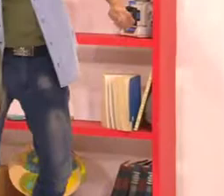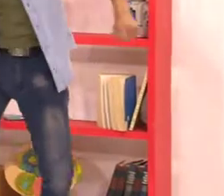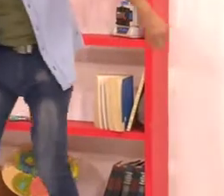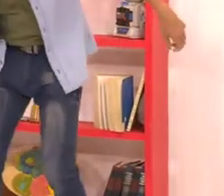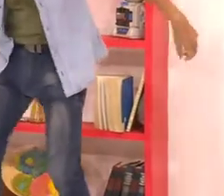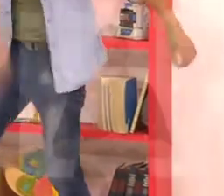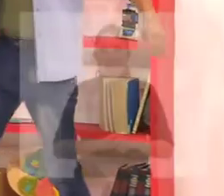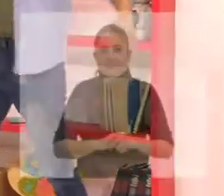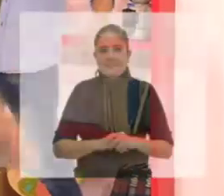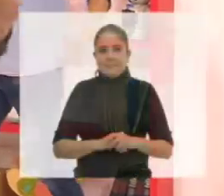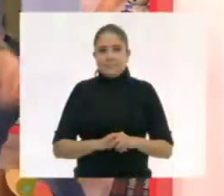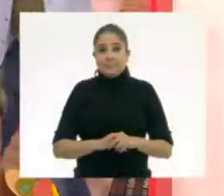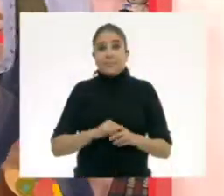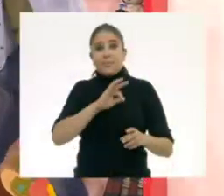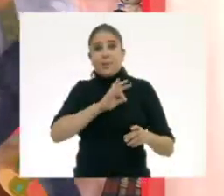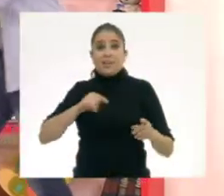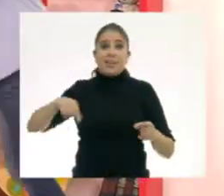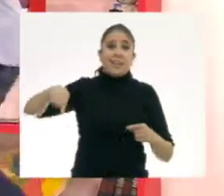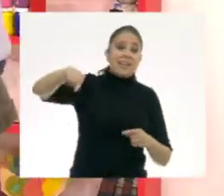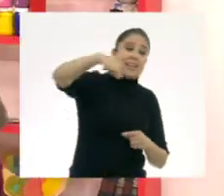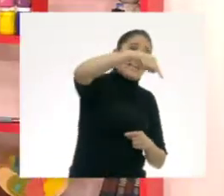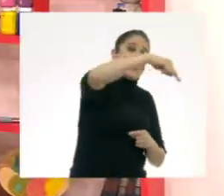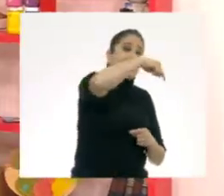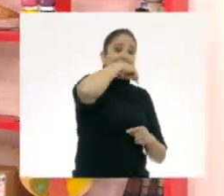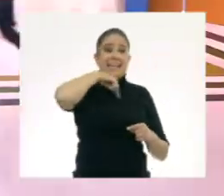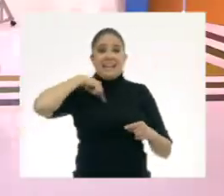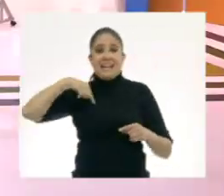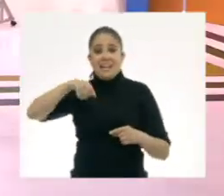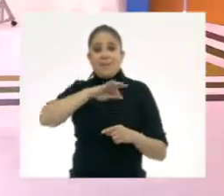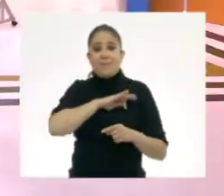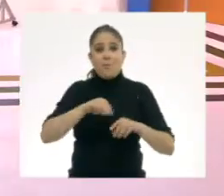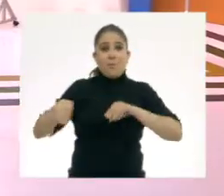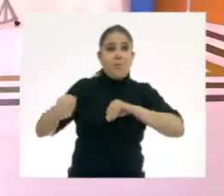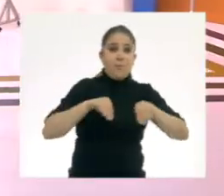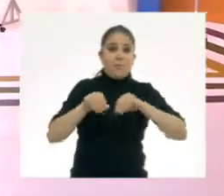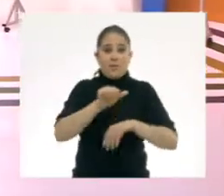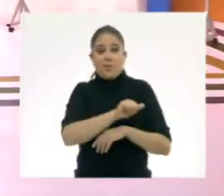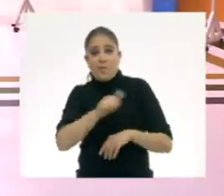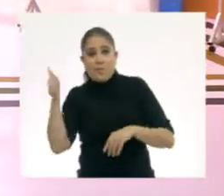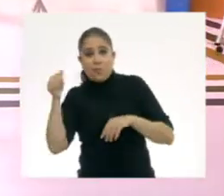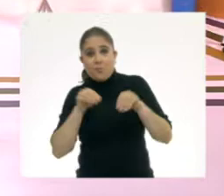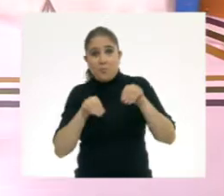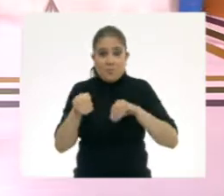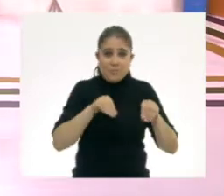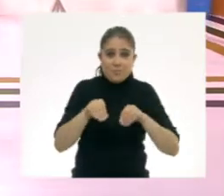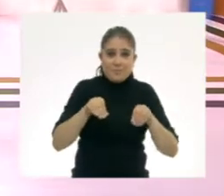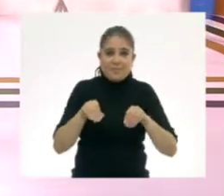Y podemos hasta girar y hacer otros movimientos.